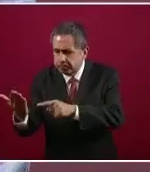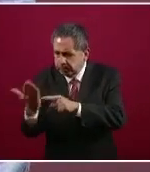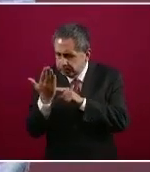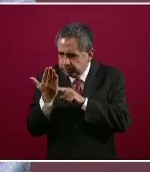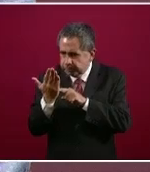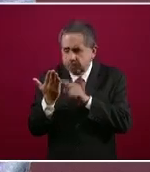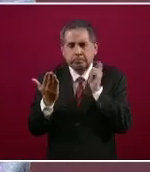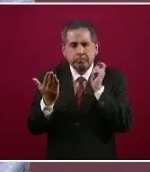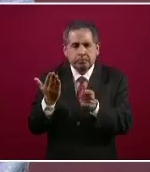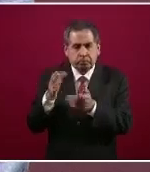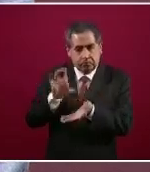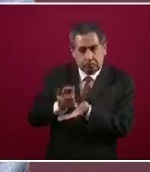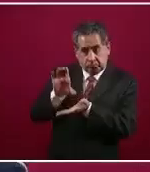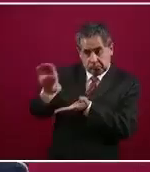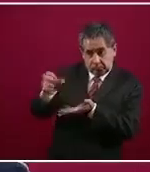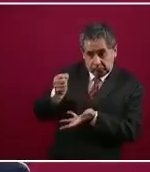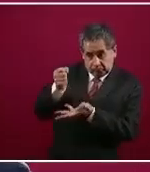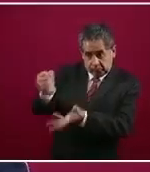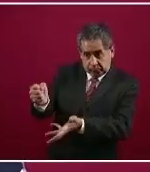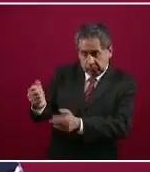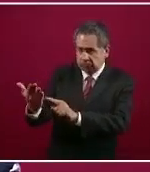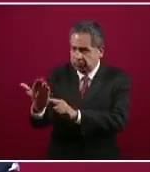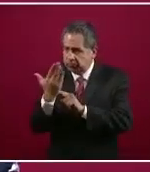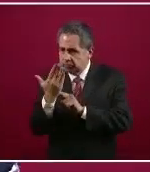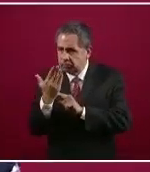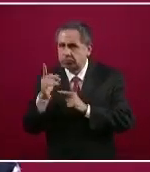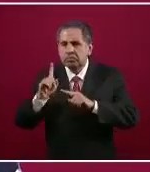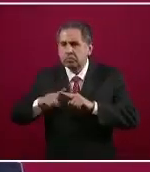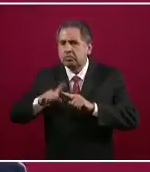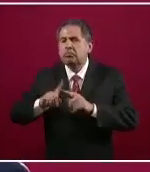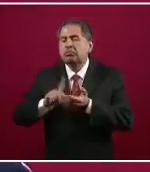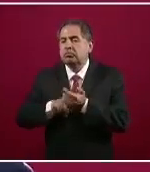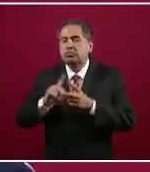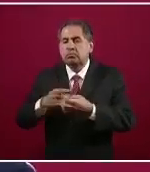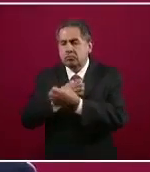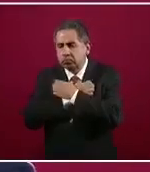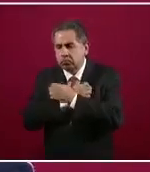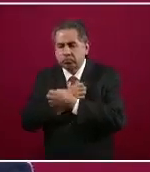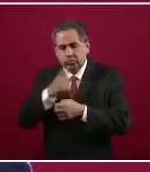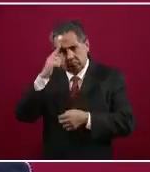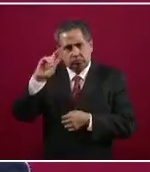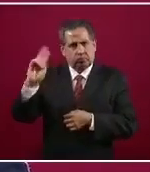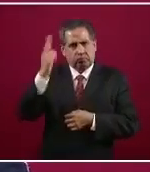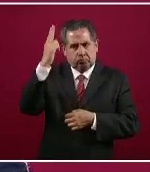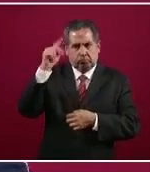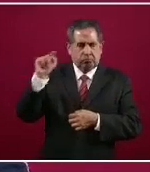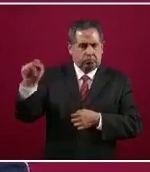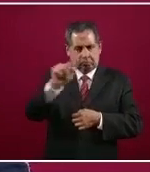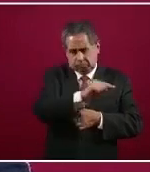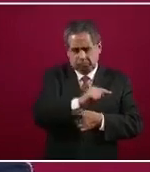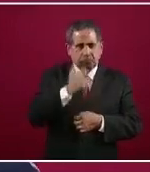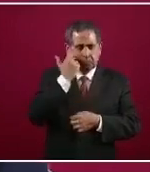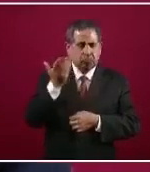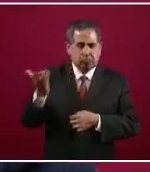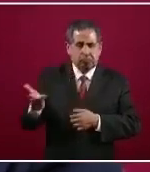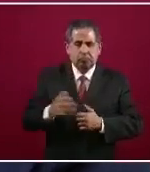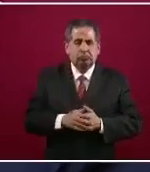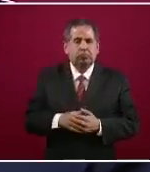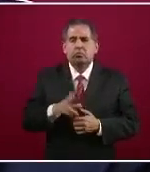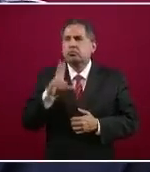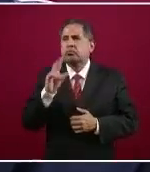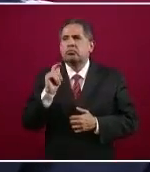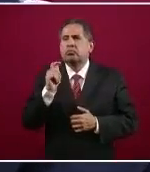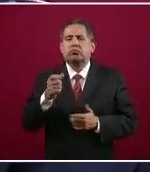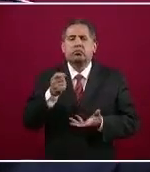que se destinan a la educación, en este caso a la educación superior, a las universidades. No es nada